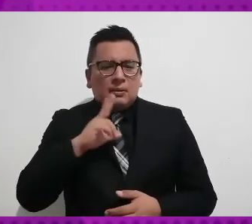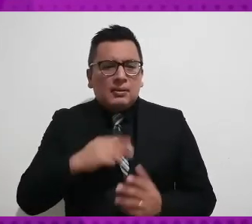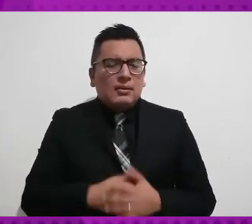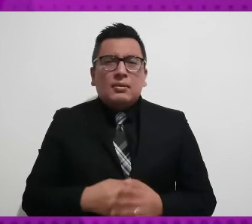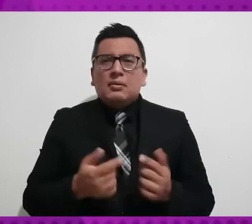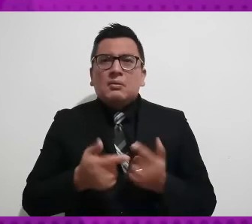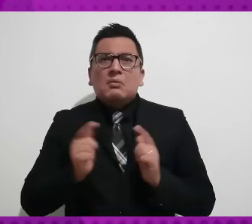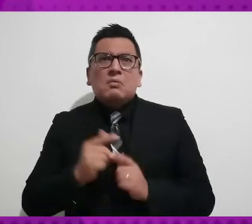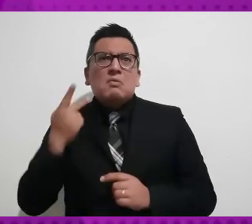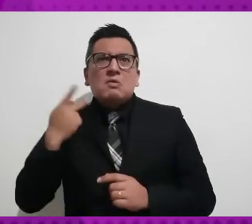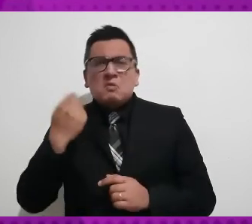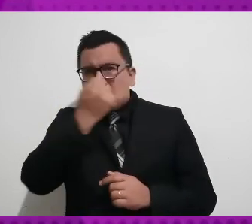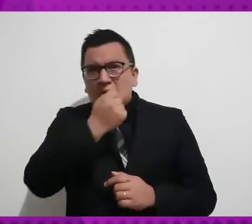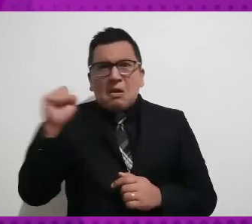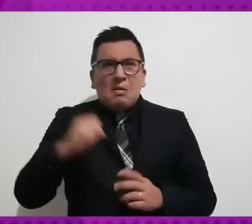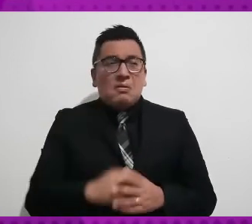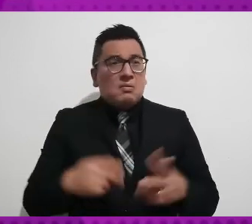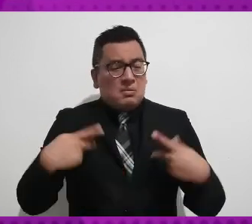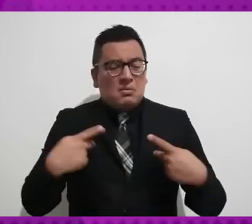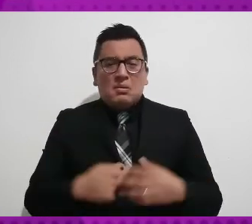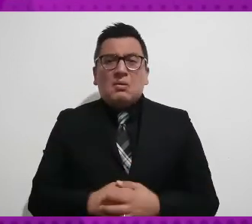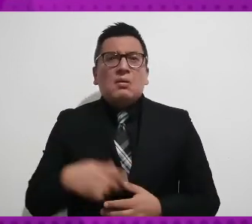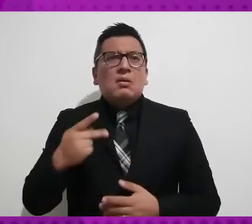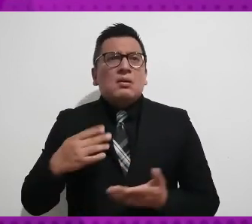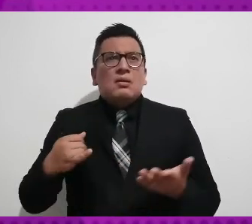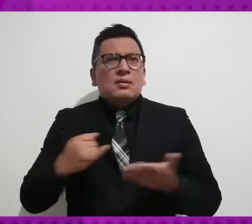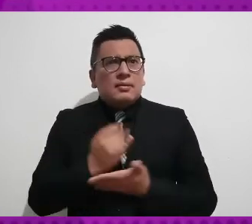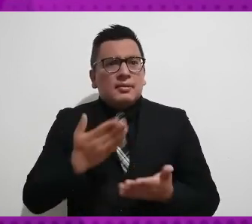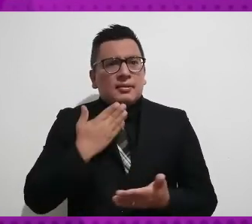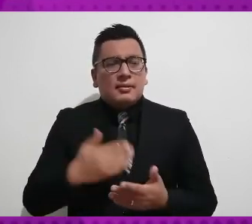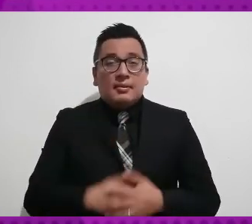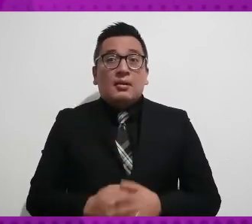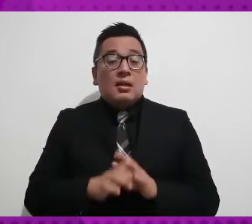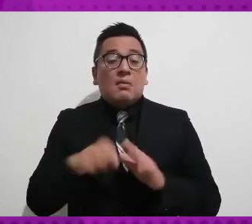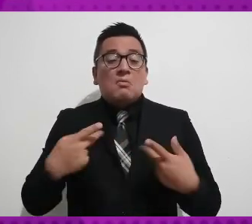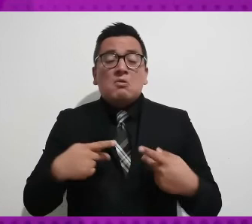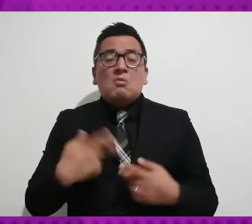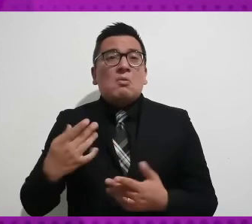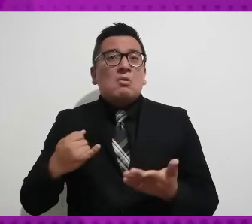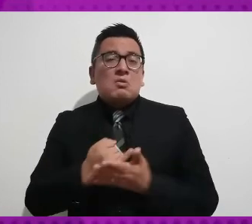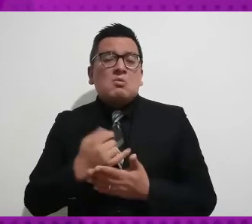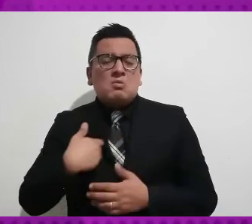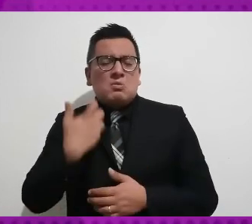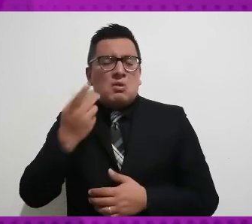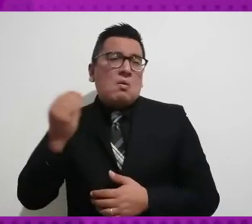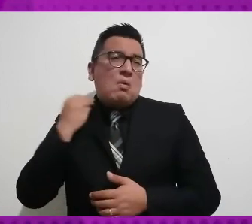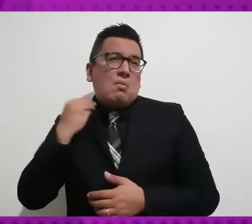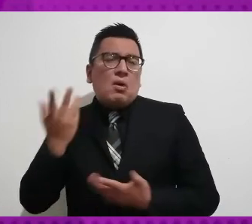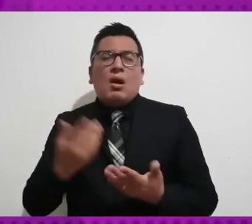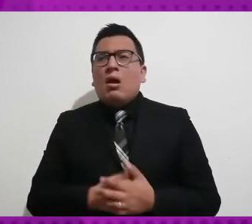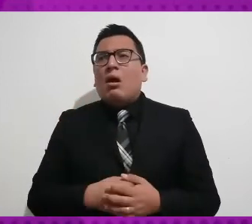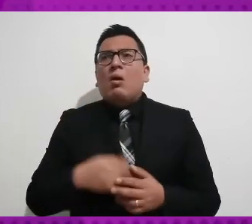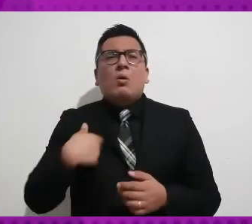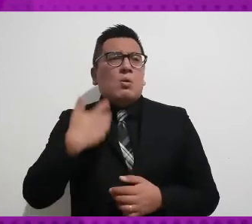clase política profesional, de personas que decidan, así como se decide ser abogado, se decide ser médico,